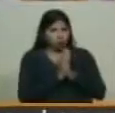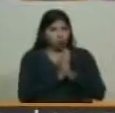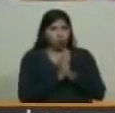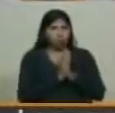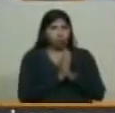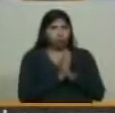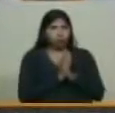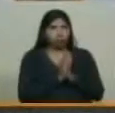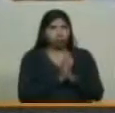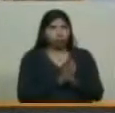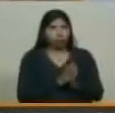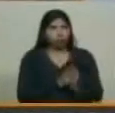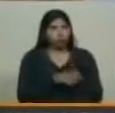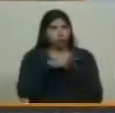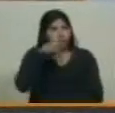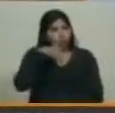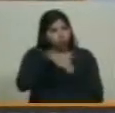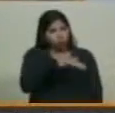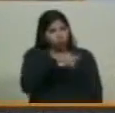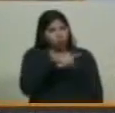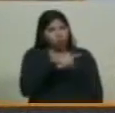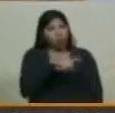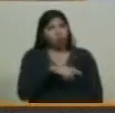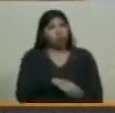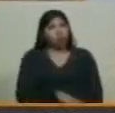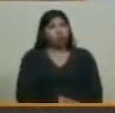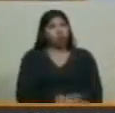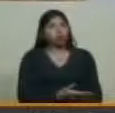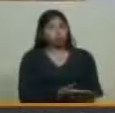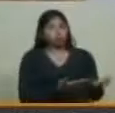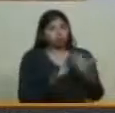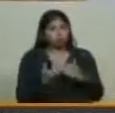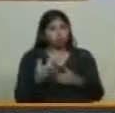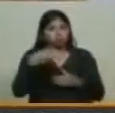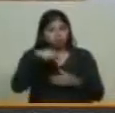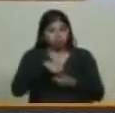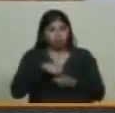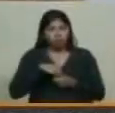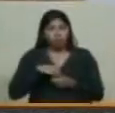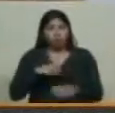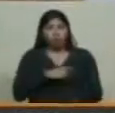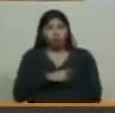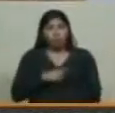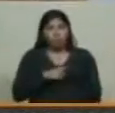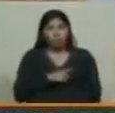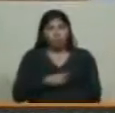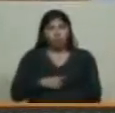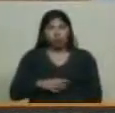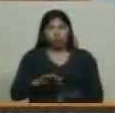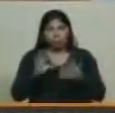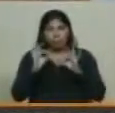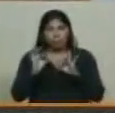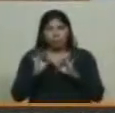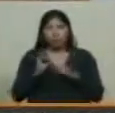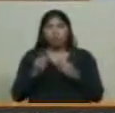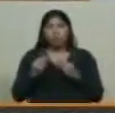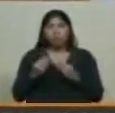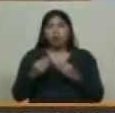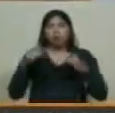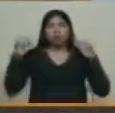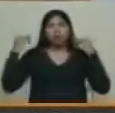lo objeta, de ser incorporado a la comisión que ha de organizar las celebraciones de los 400 años por todo lo alto de